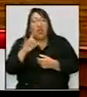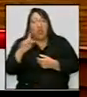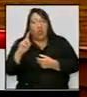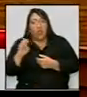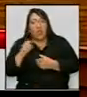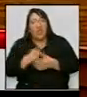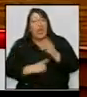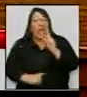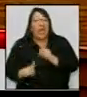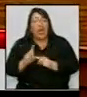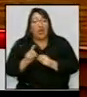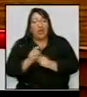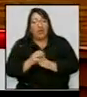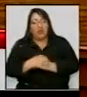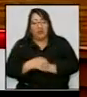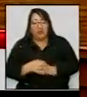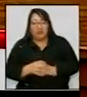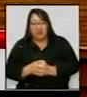que si alguien se...